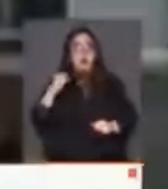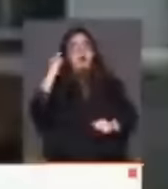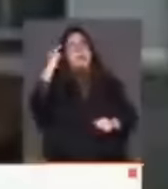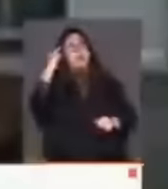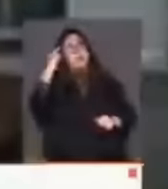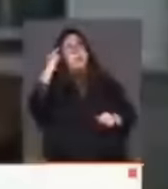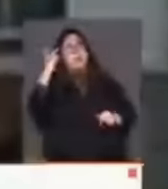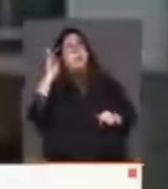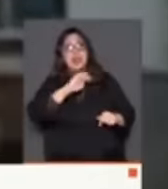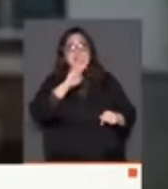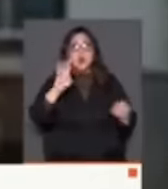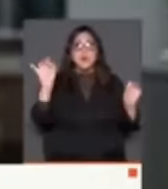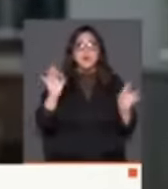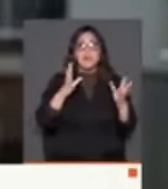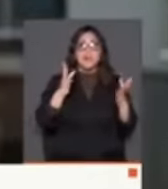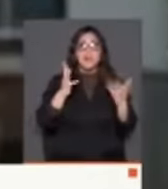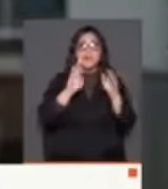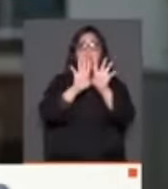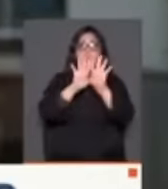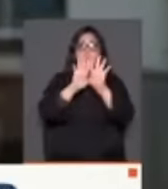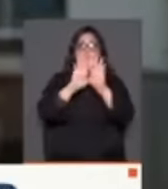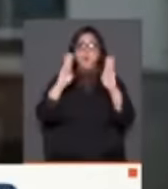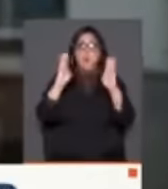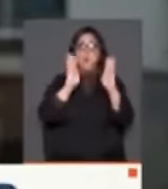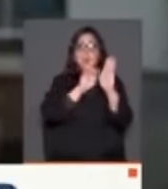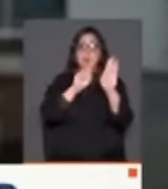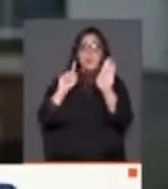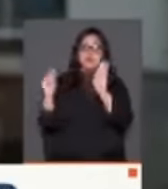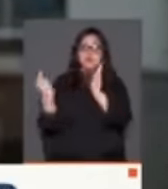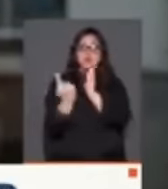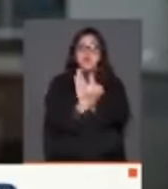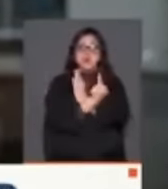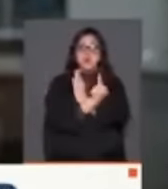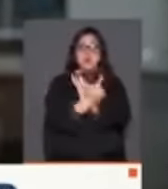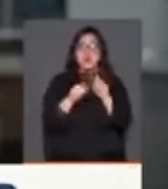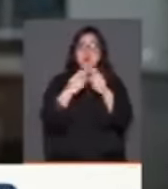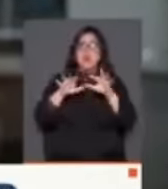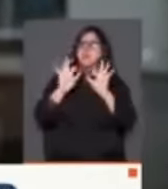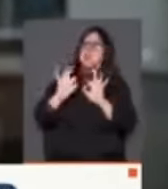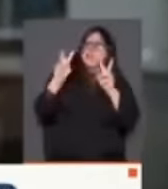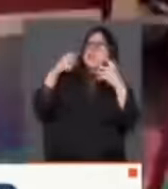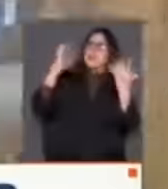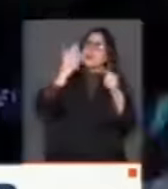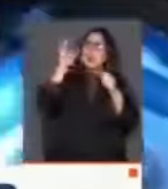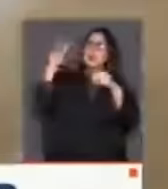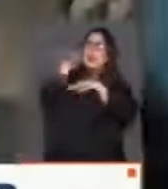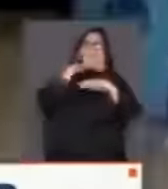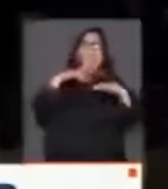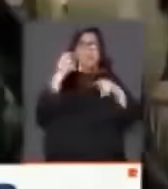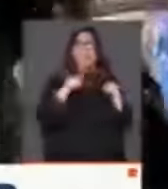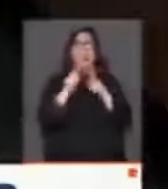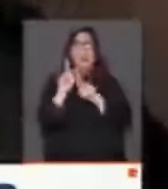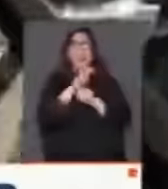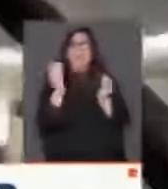incluso una puerta giratoria para que haga más eficiente toda la climatización, y se tuvo que descartar por el gran flujo que